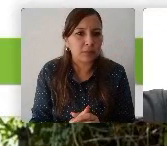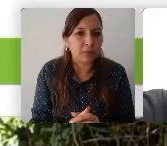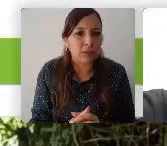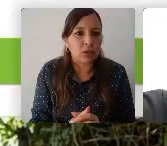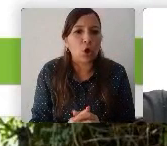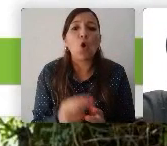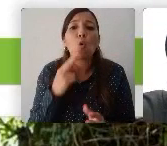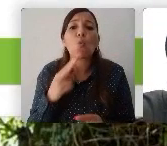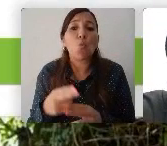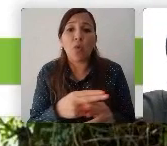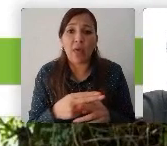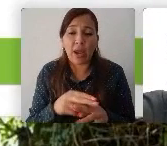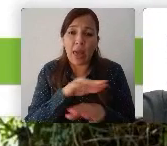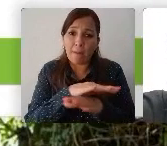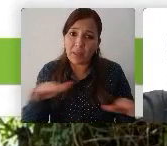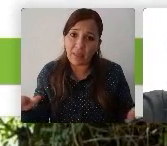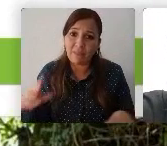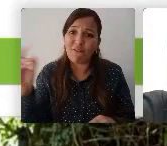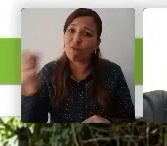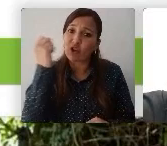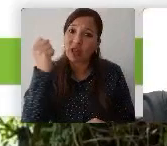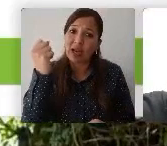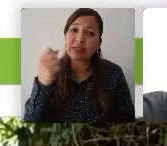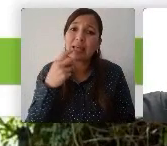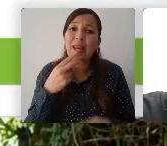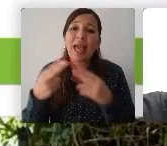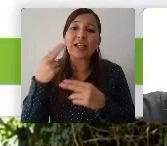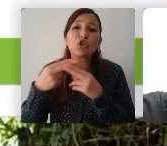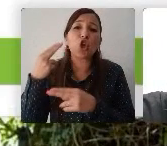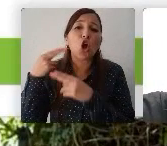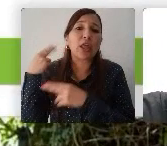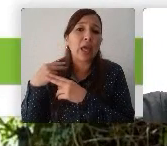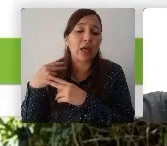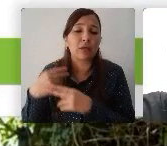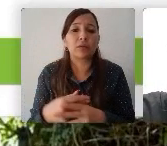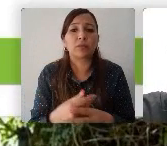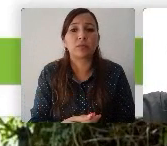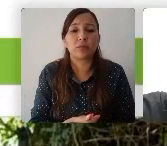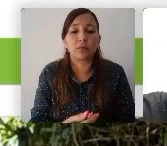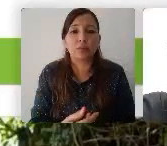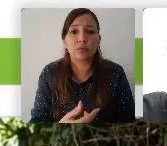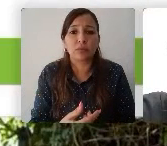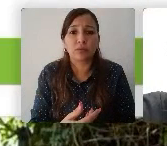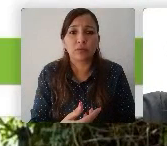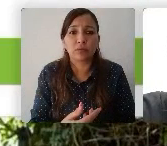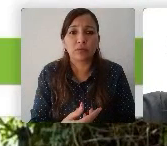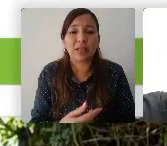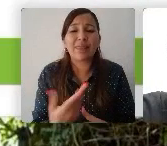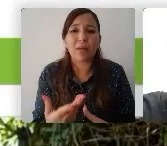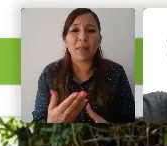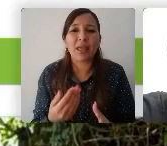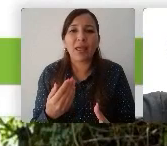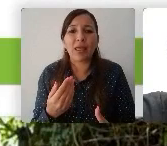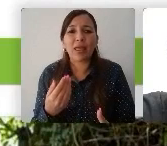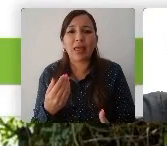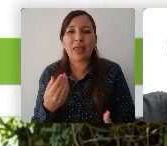del territorio, fortalecen la identidad cultural y no solamente eso, sino que también promueven